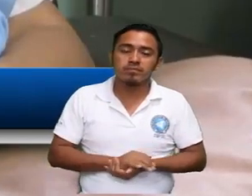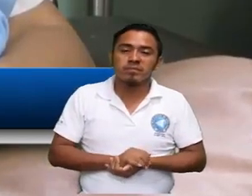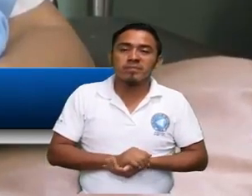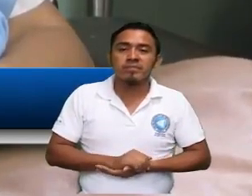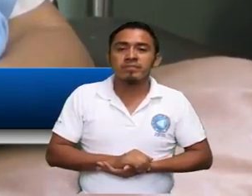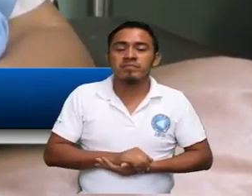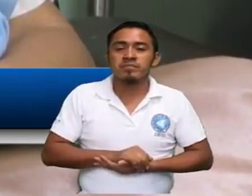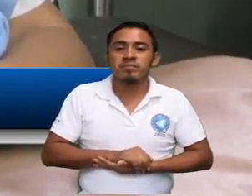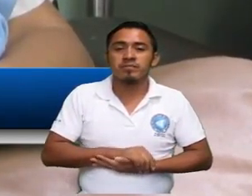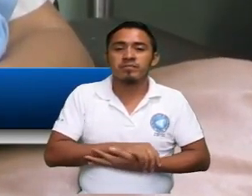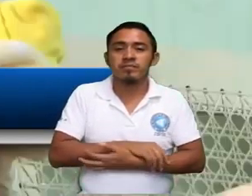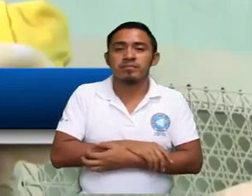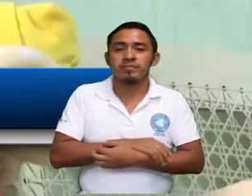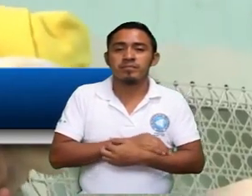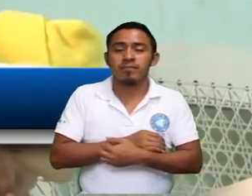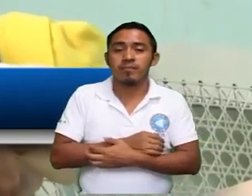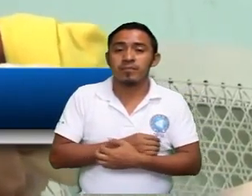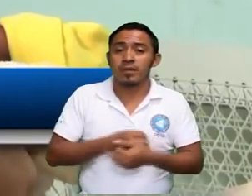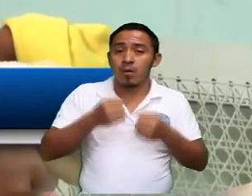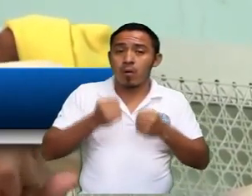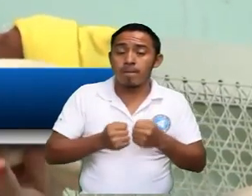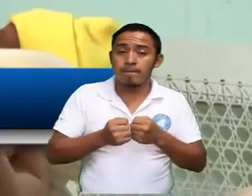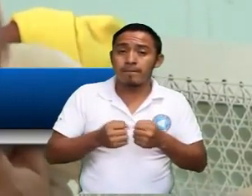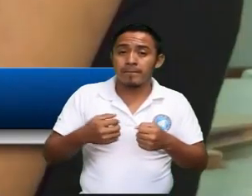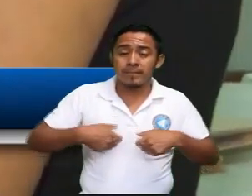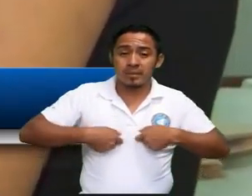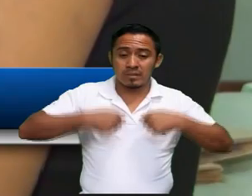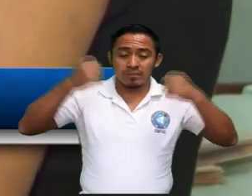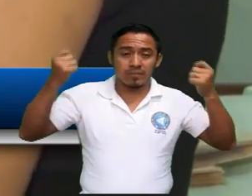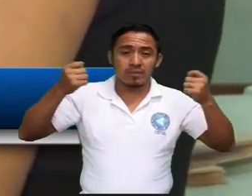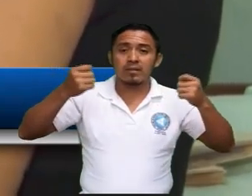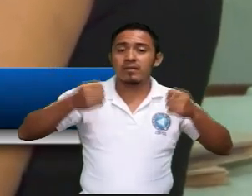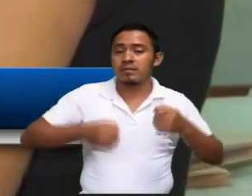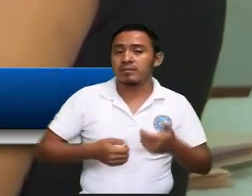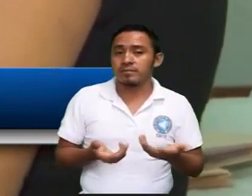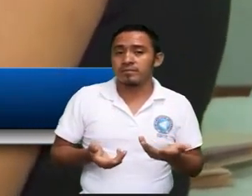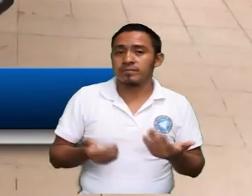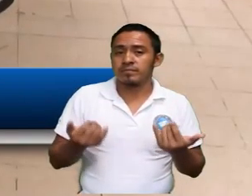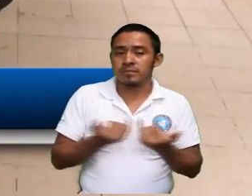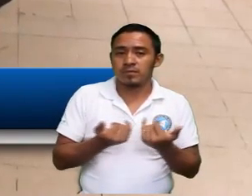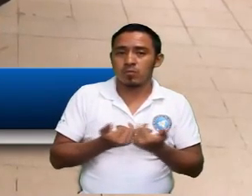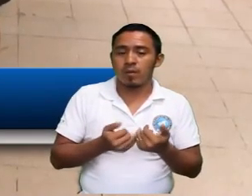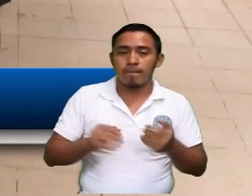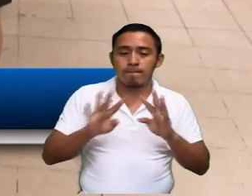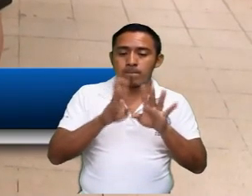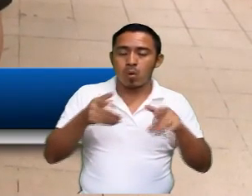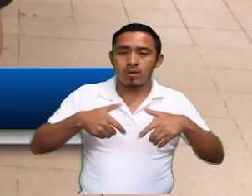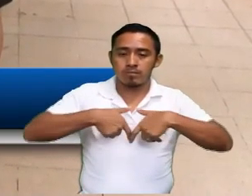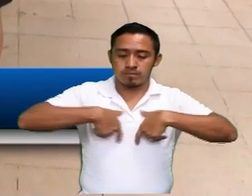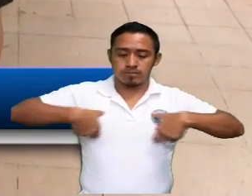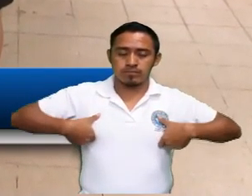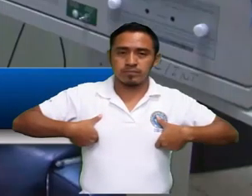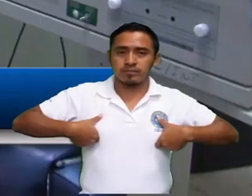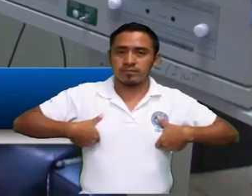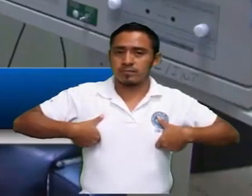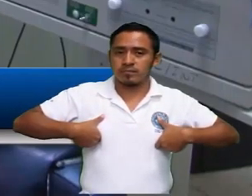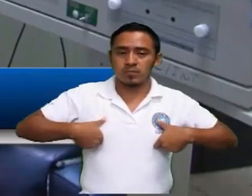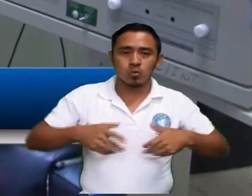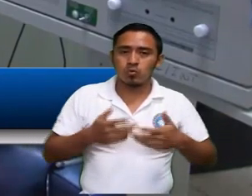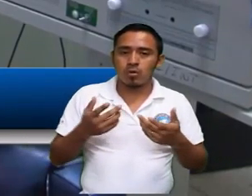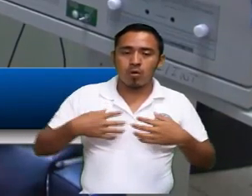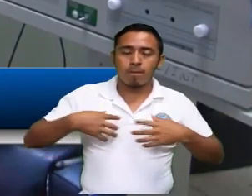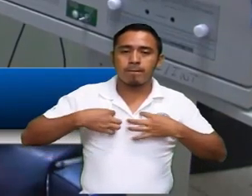buenos. Tiene que estar sin camisa el padre. Es sin camisa. Y la madre, y la madre sin brasier. Es con una camisa que le quede al